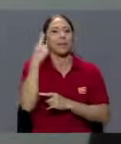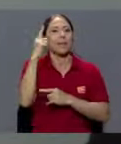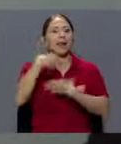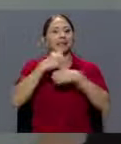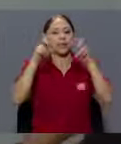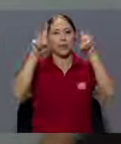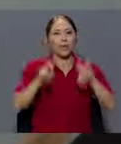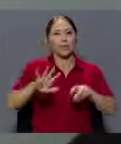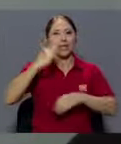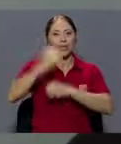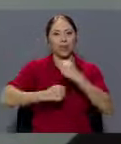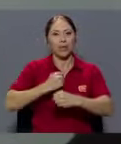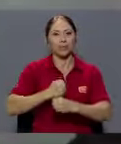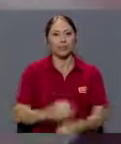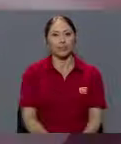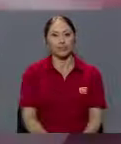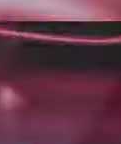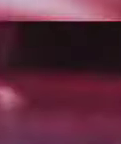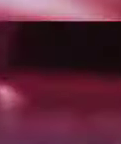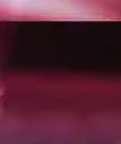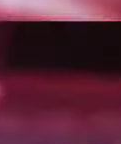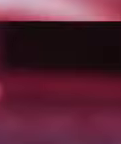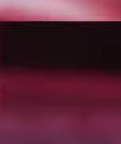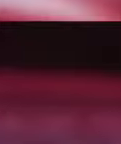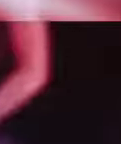se va a realizar en nuestro 5º año.